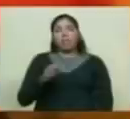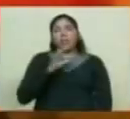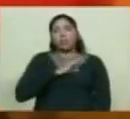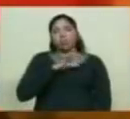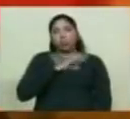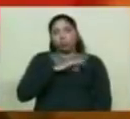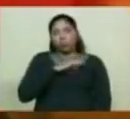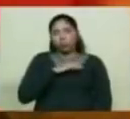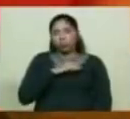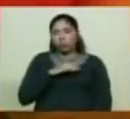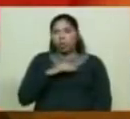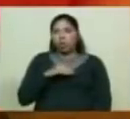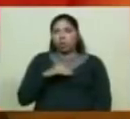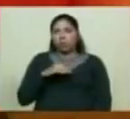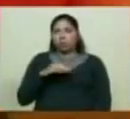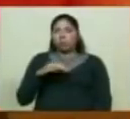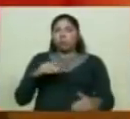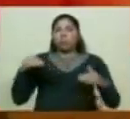iguales